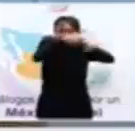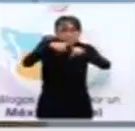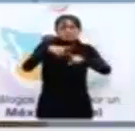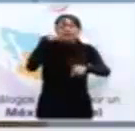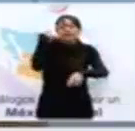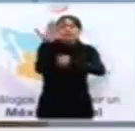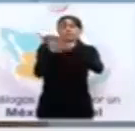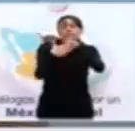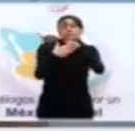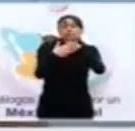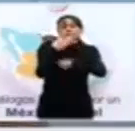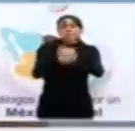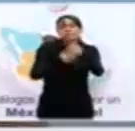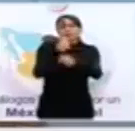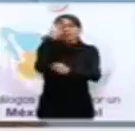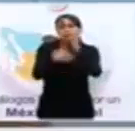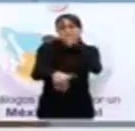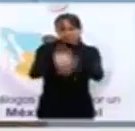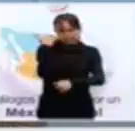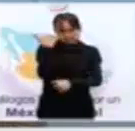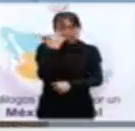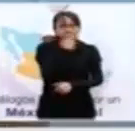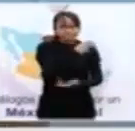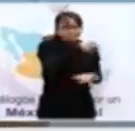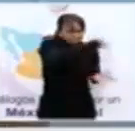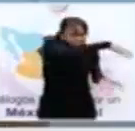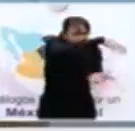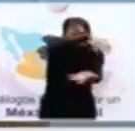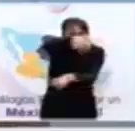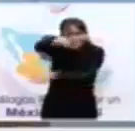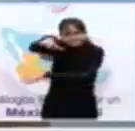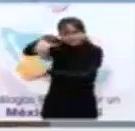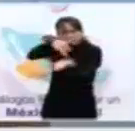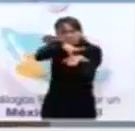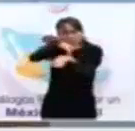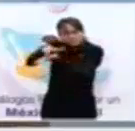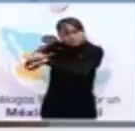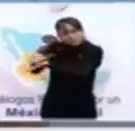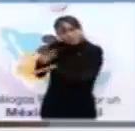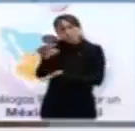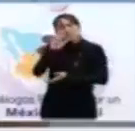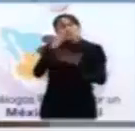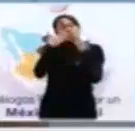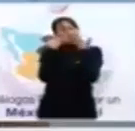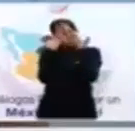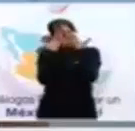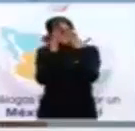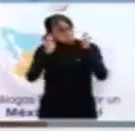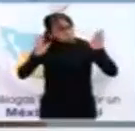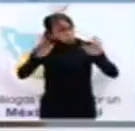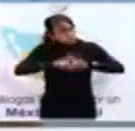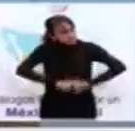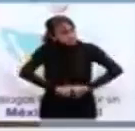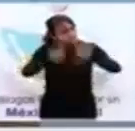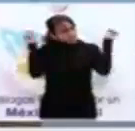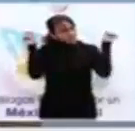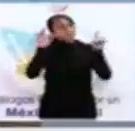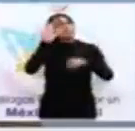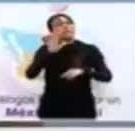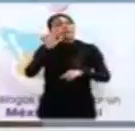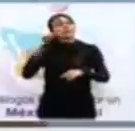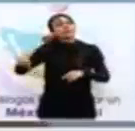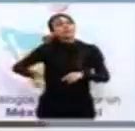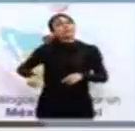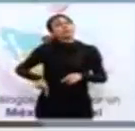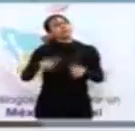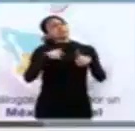una puerta también de algo distinto, ¿no?, porque ve por primera vez a los pequeños productores como sujetos posibles,